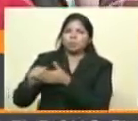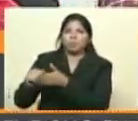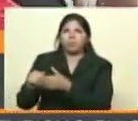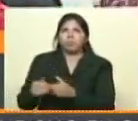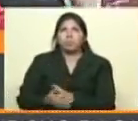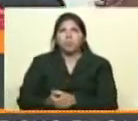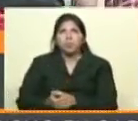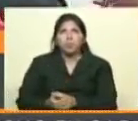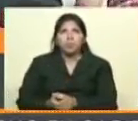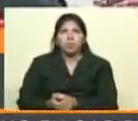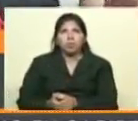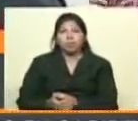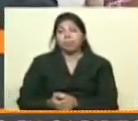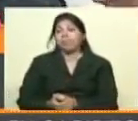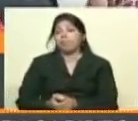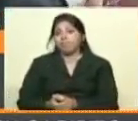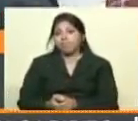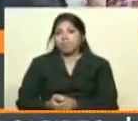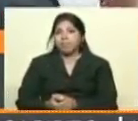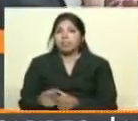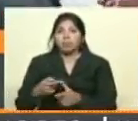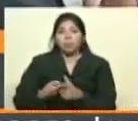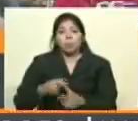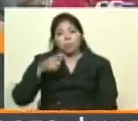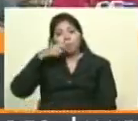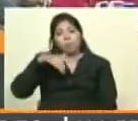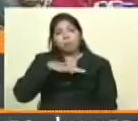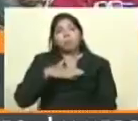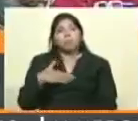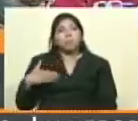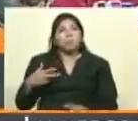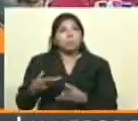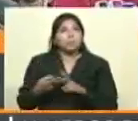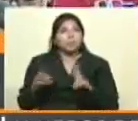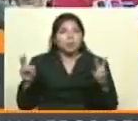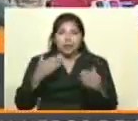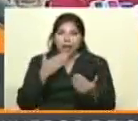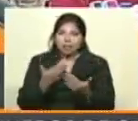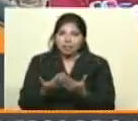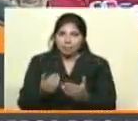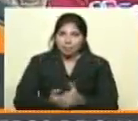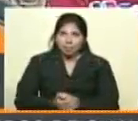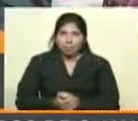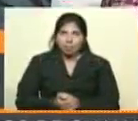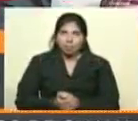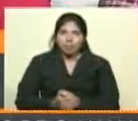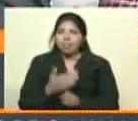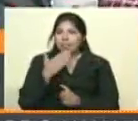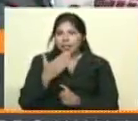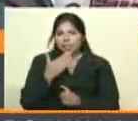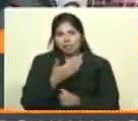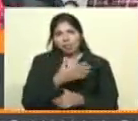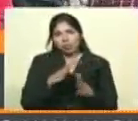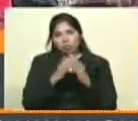el gustazo de votar por la democracia y por la paz. Gracias, pues. Gracias a todos.